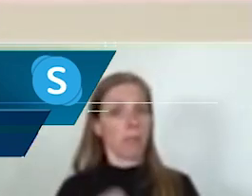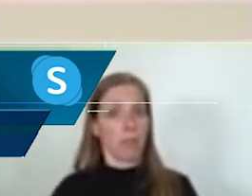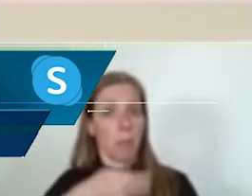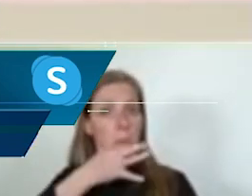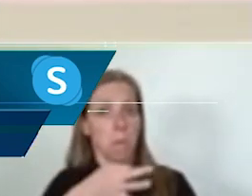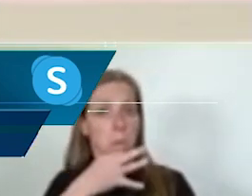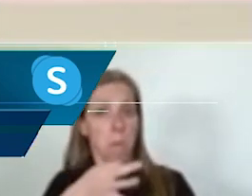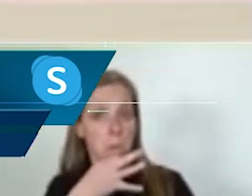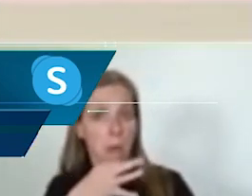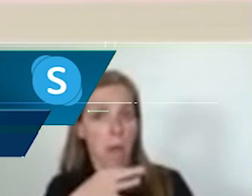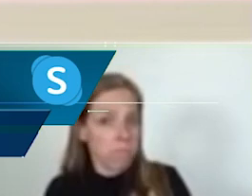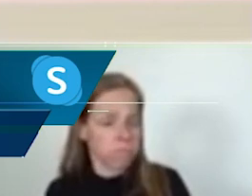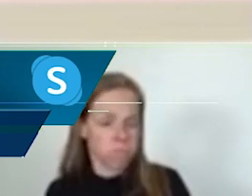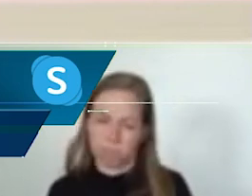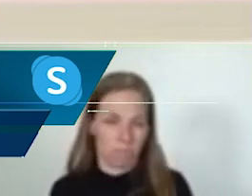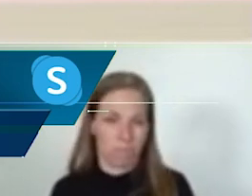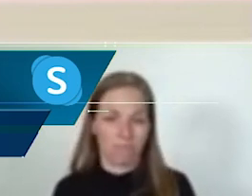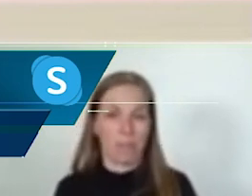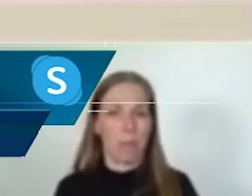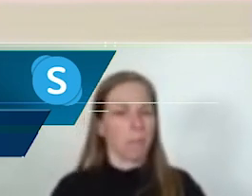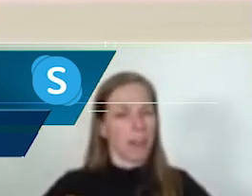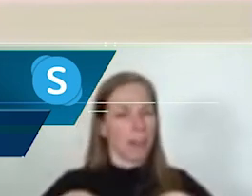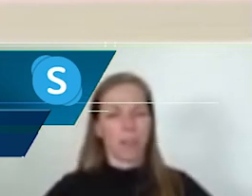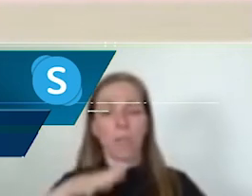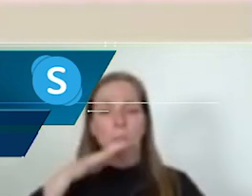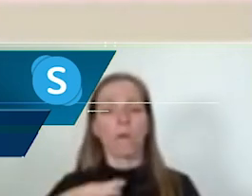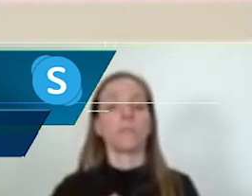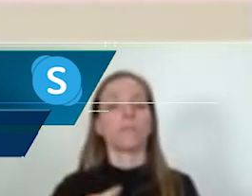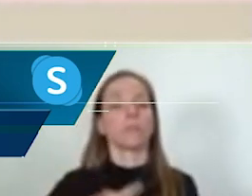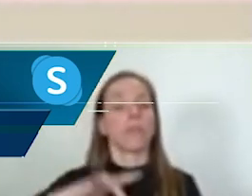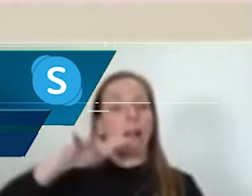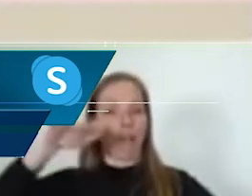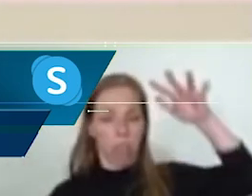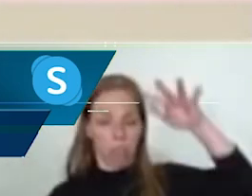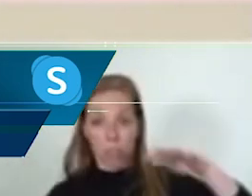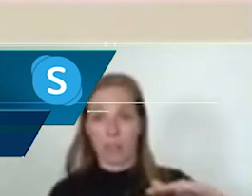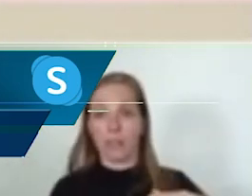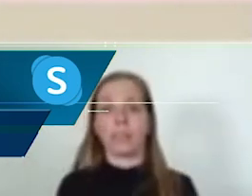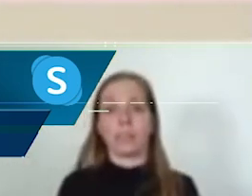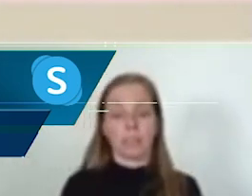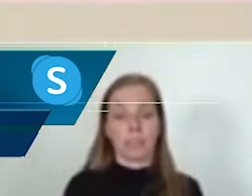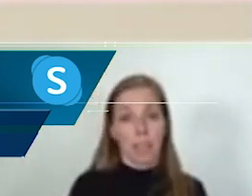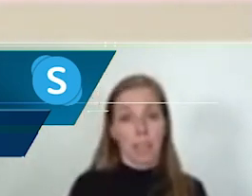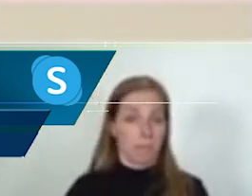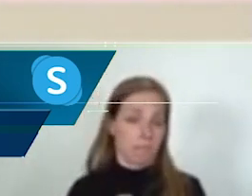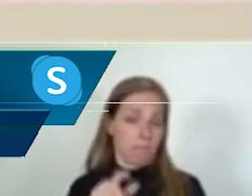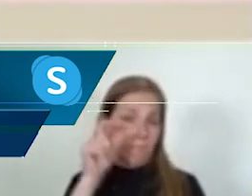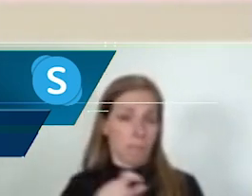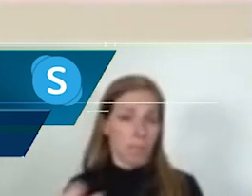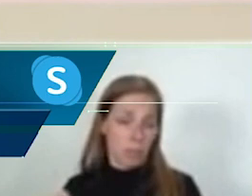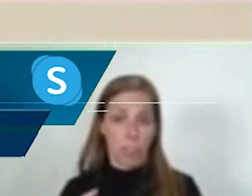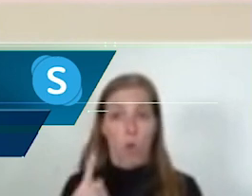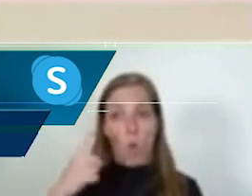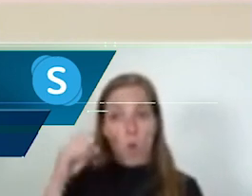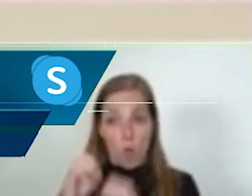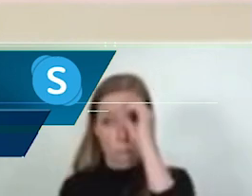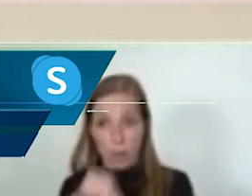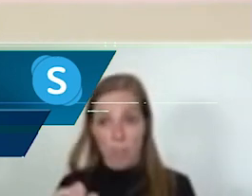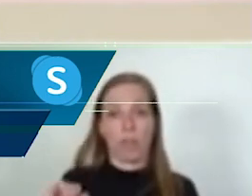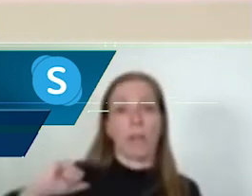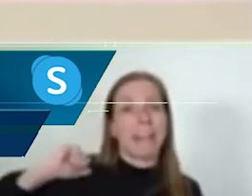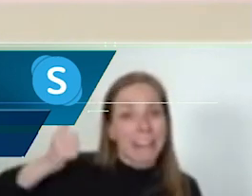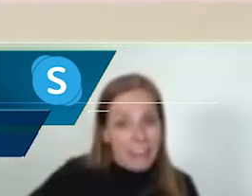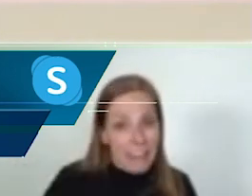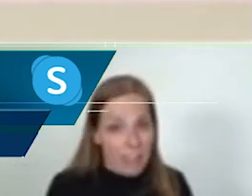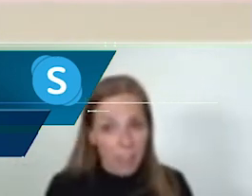y absolutamente. ¿Por qué? Pues porque su gestión es incapaz de defenderse por sí misma.